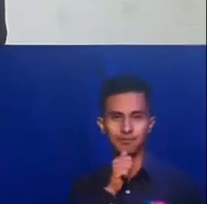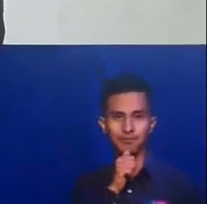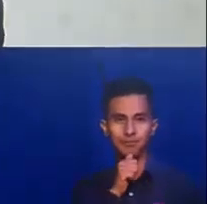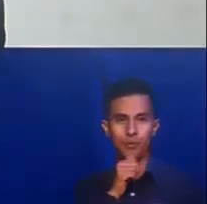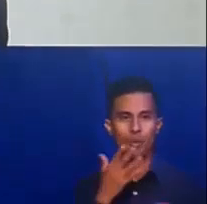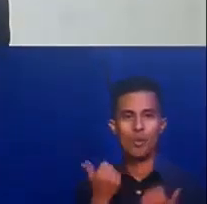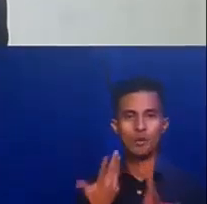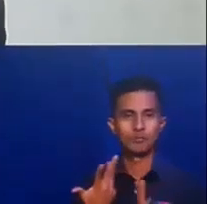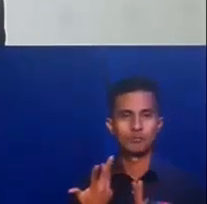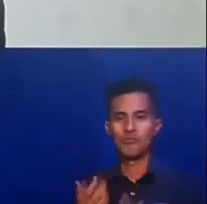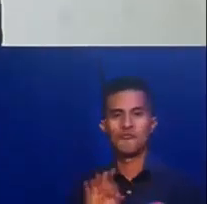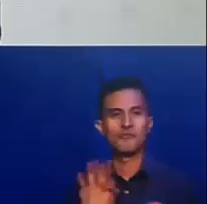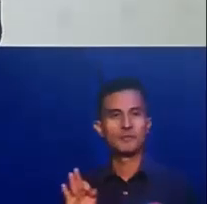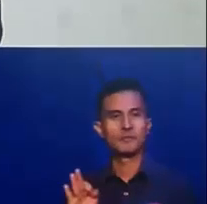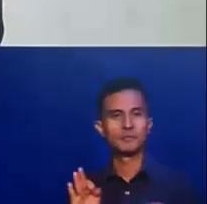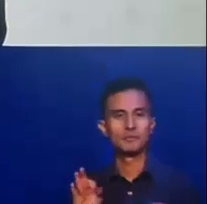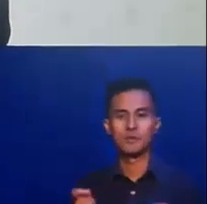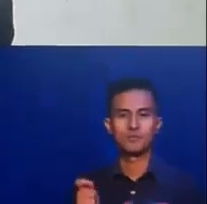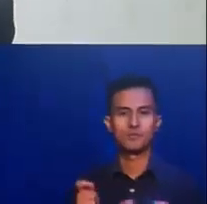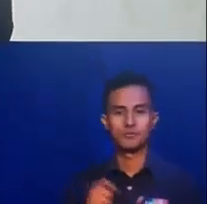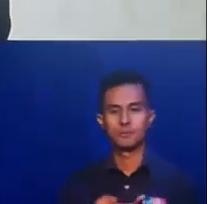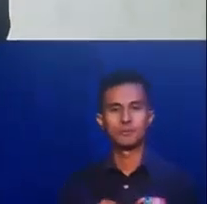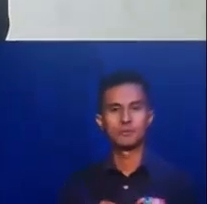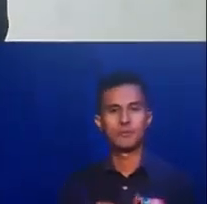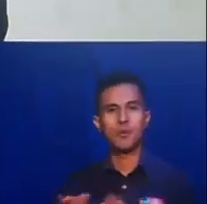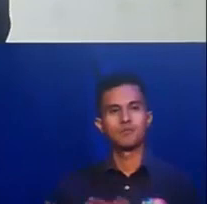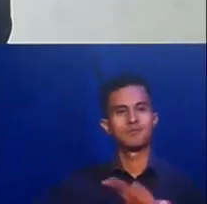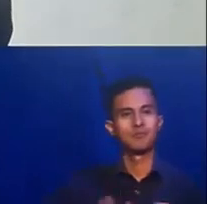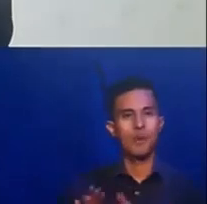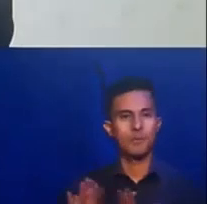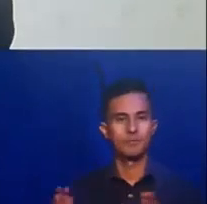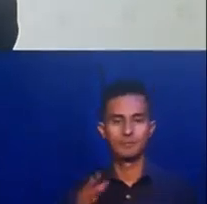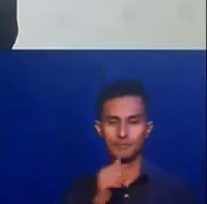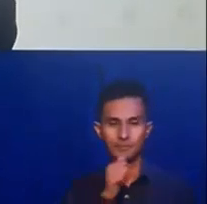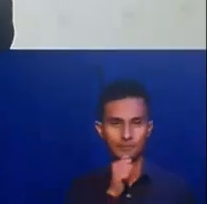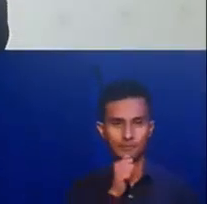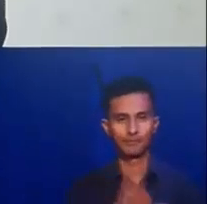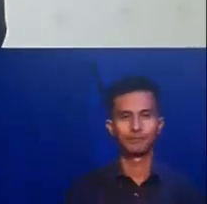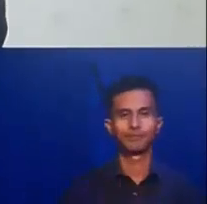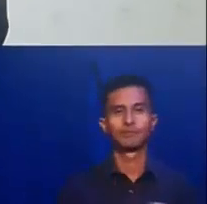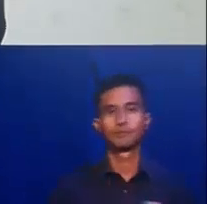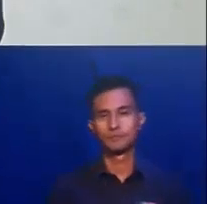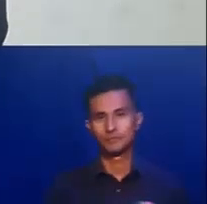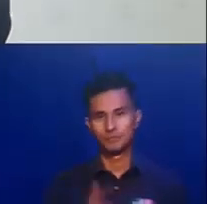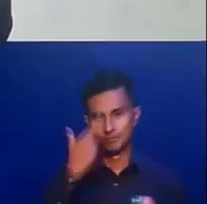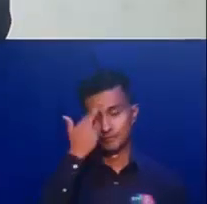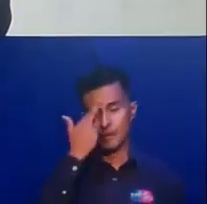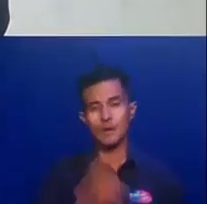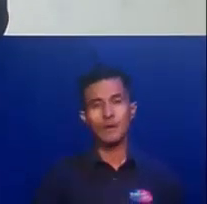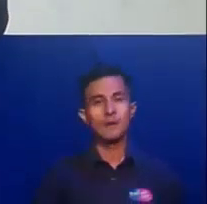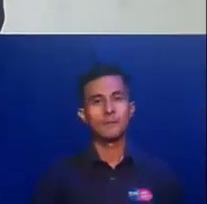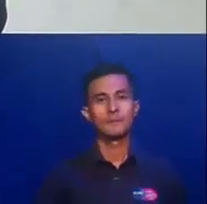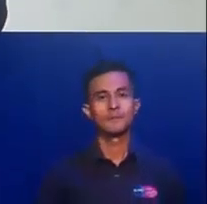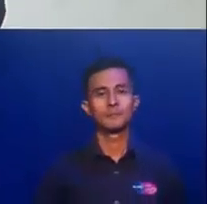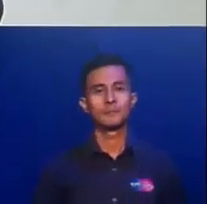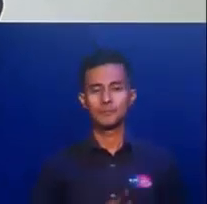tenemos todavía una fecha establecida para ir incorporando los comercios. Es importante también tenerlo en cuenta que sí se existen